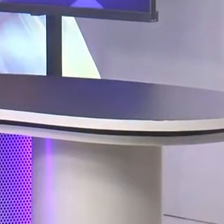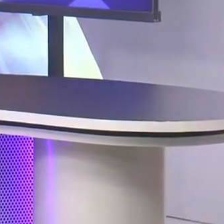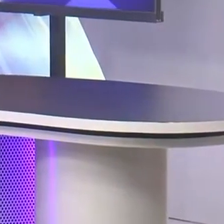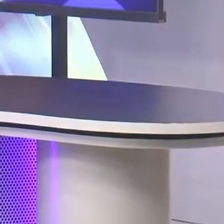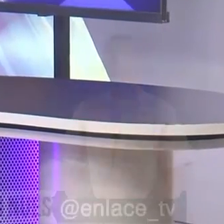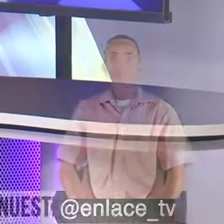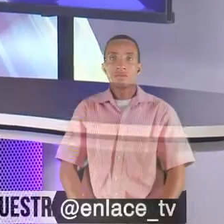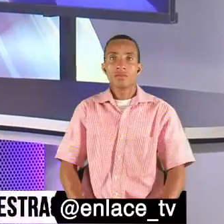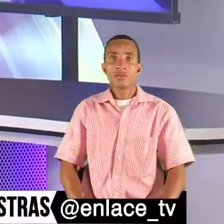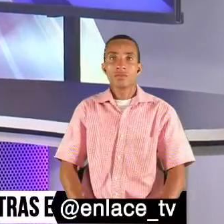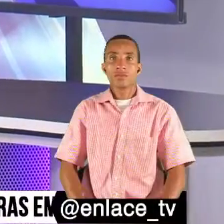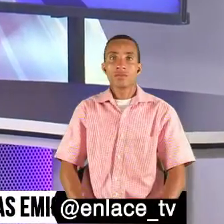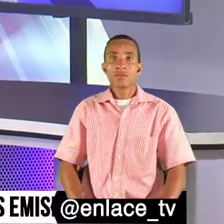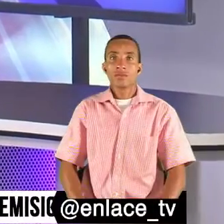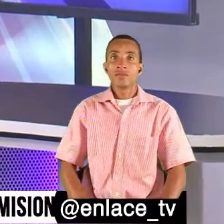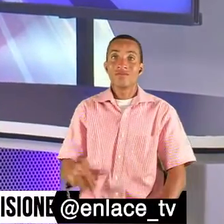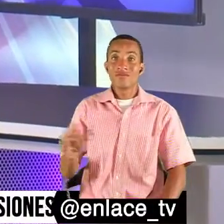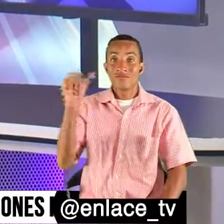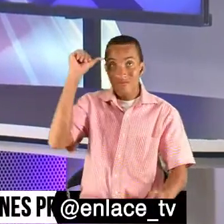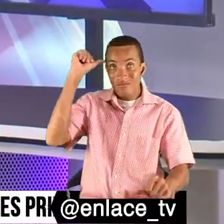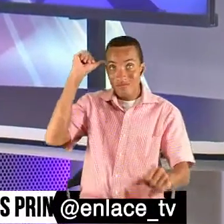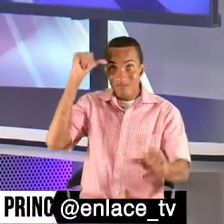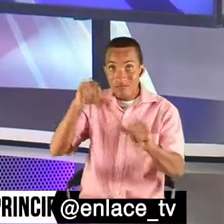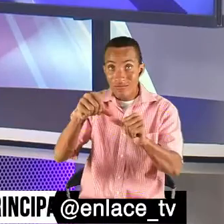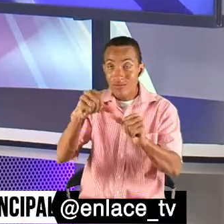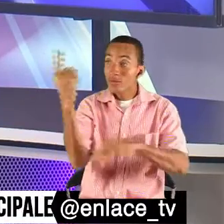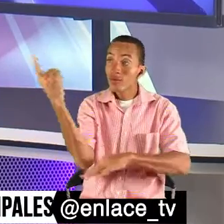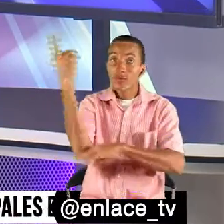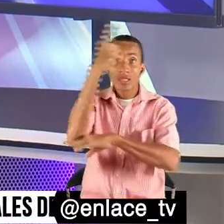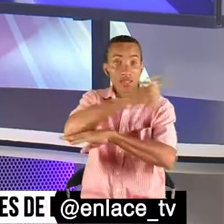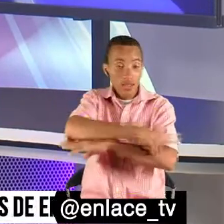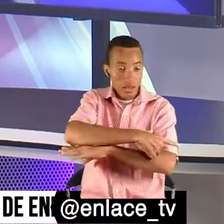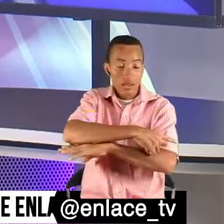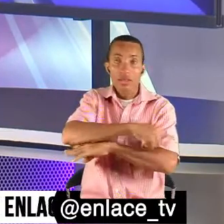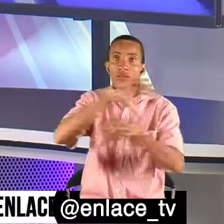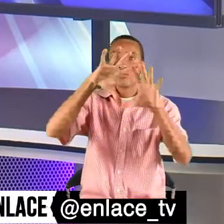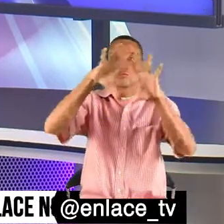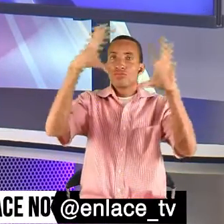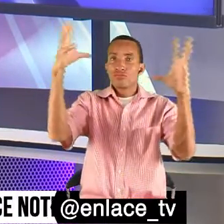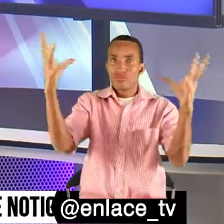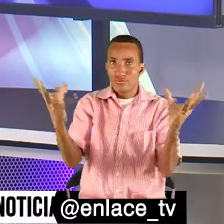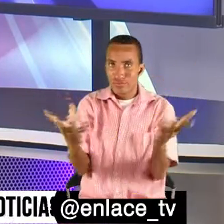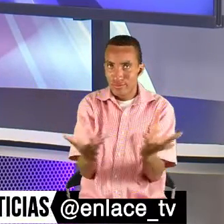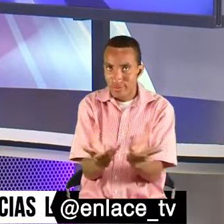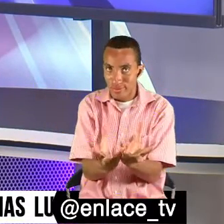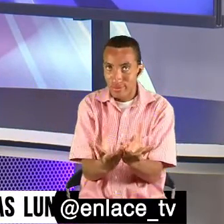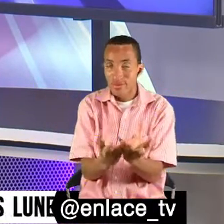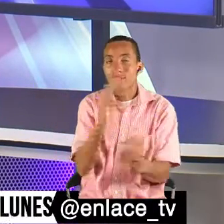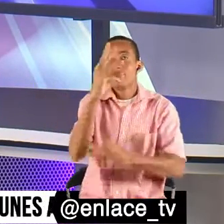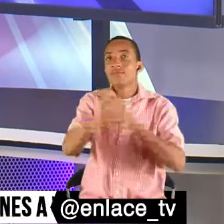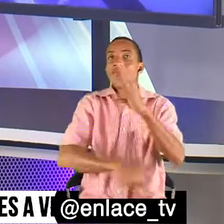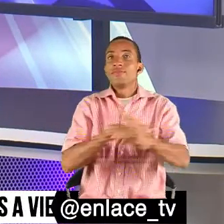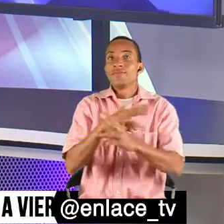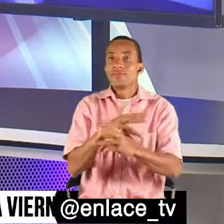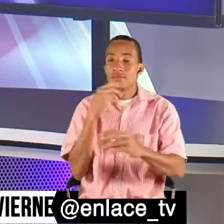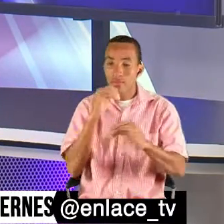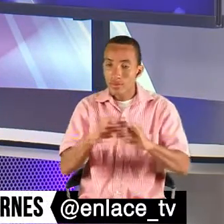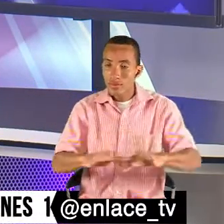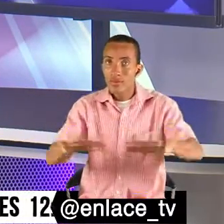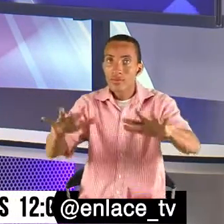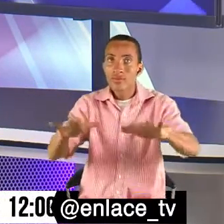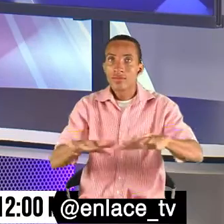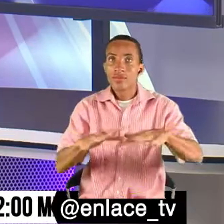Con motivo de la conmemoración del Día Mundial de la Tierra, se adelantan campañas de recuperación de humedales. El turno hoy fue para el humedal